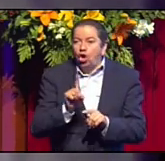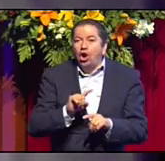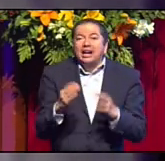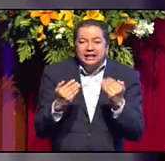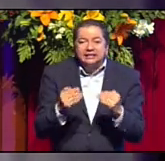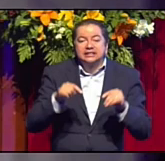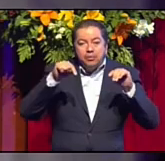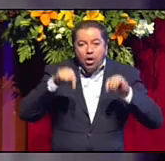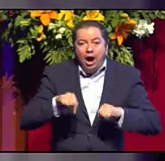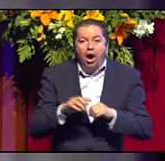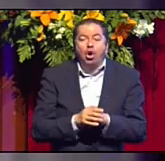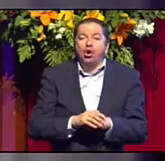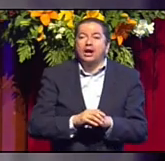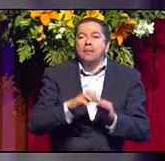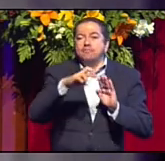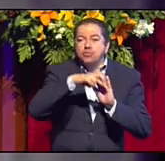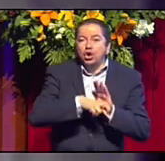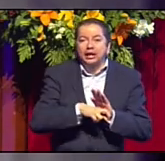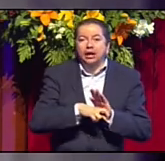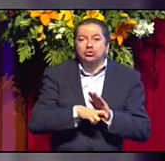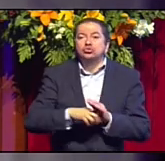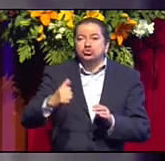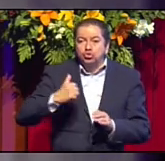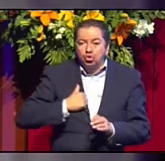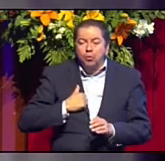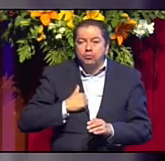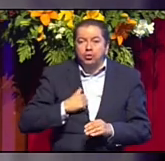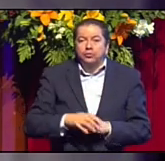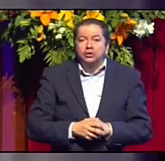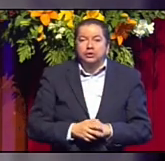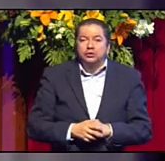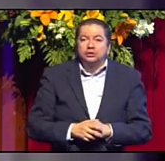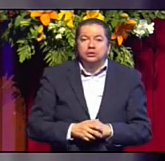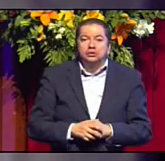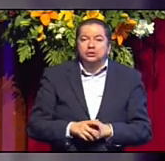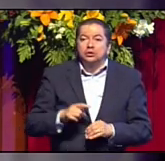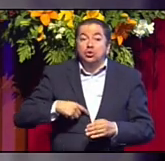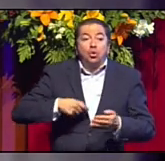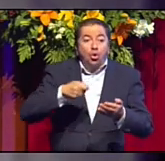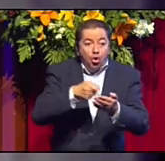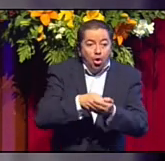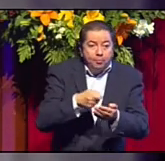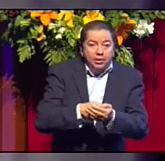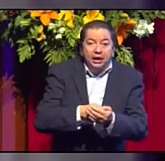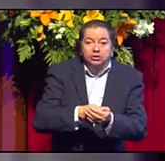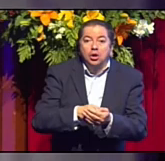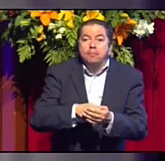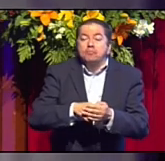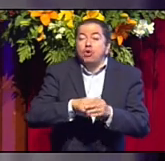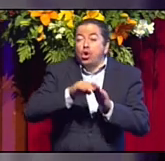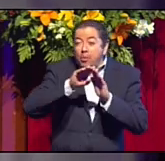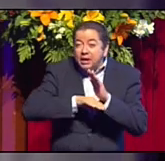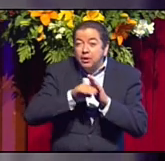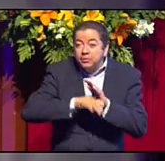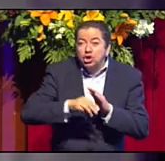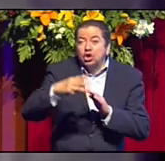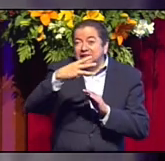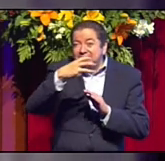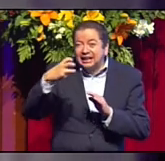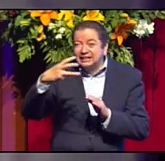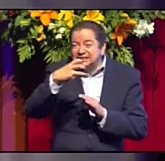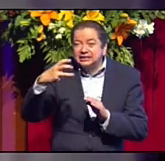salgan adelante. Tenemos el compromiso del Seremi, no solo de la compra de un terreno de a lo menos para 300 personas en nuestra comuna,